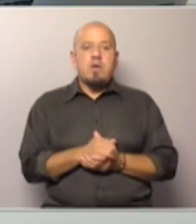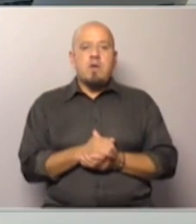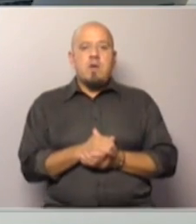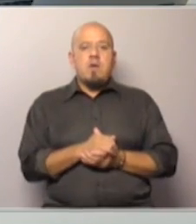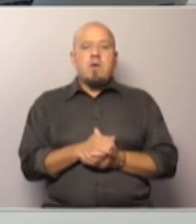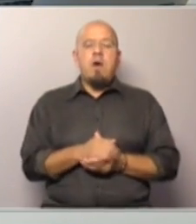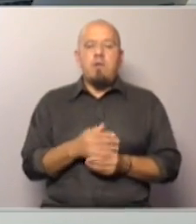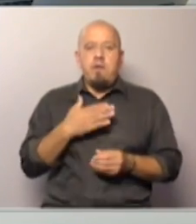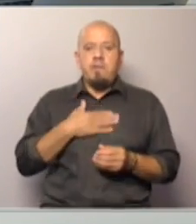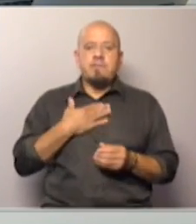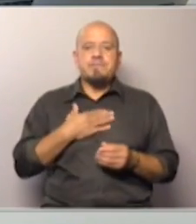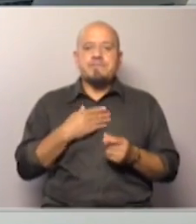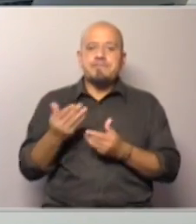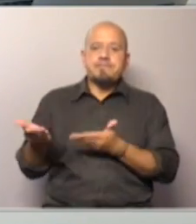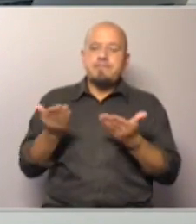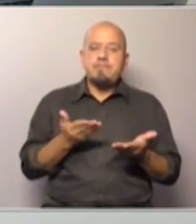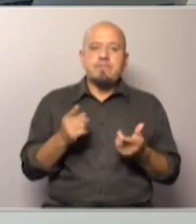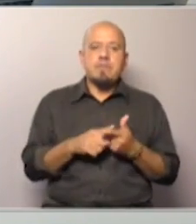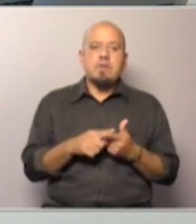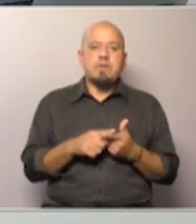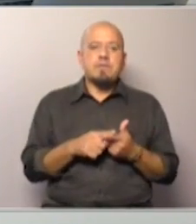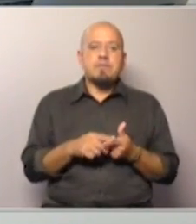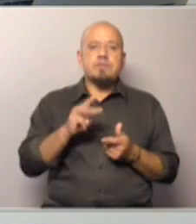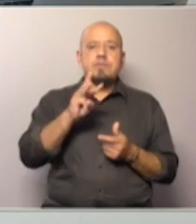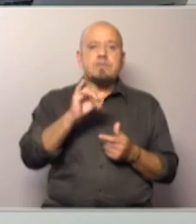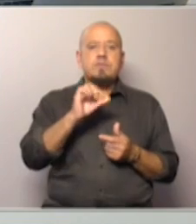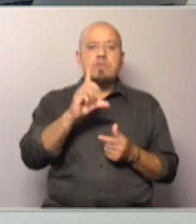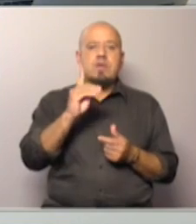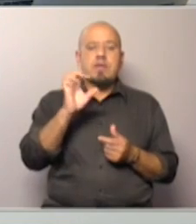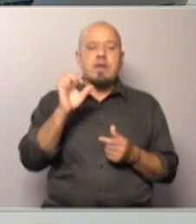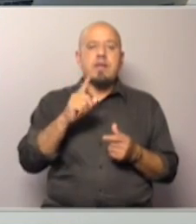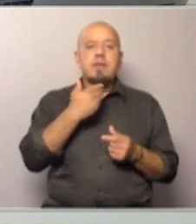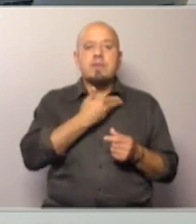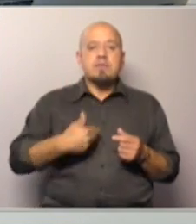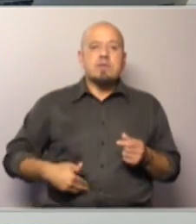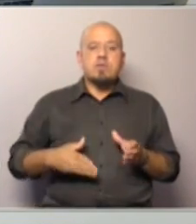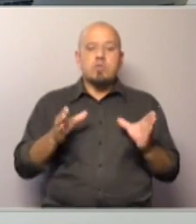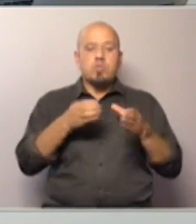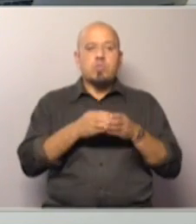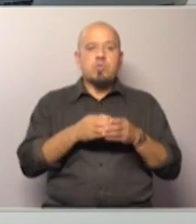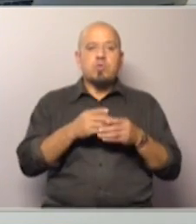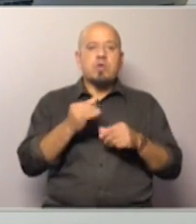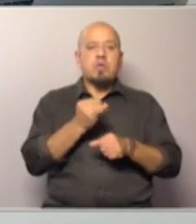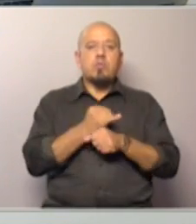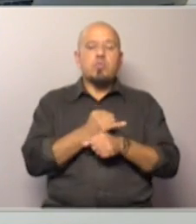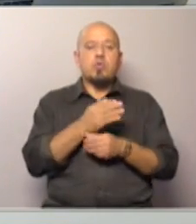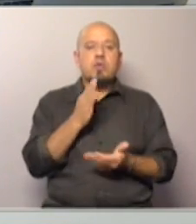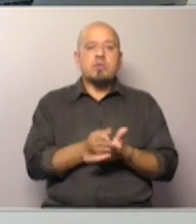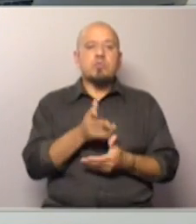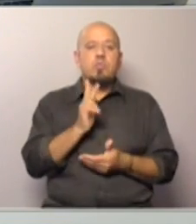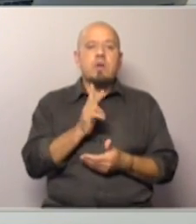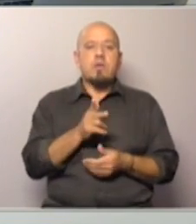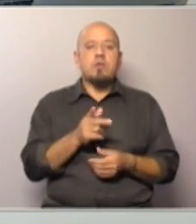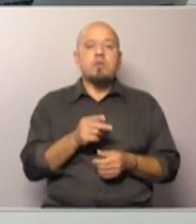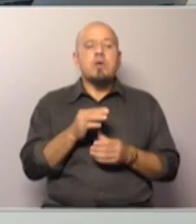exactamente. Recibimos con muchísimo gusto aquí en Informe Capital a Wilder Taile, quien es el presidente del Consejo Directivo de la Institución Nacional de Derechos